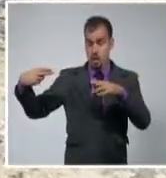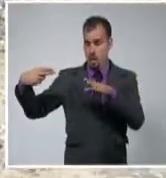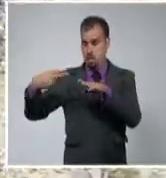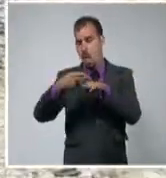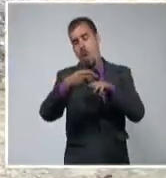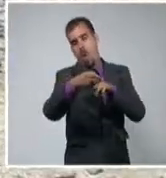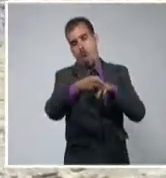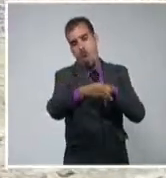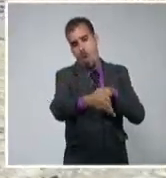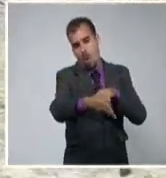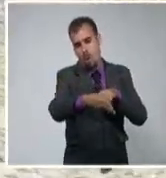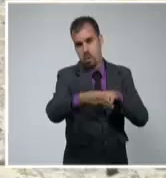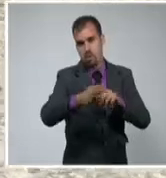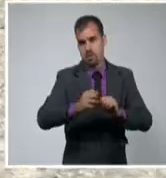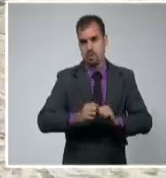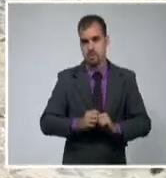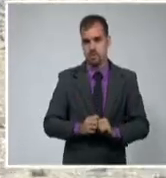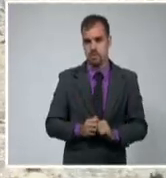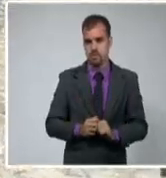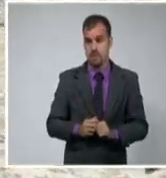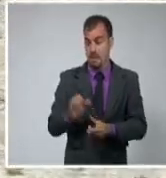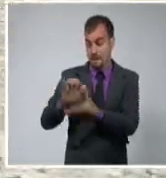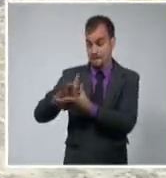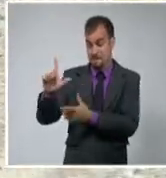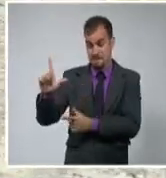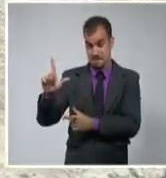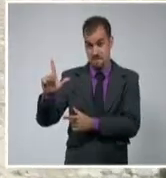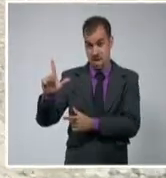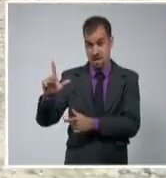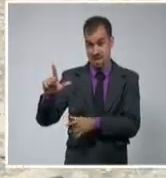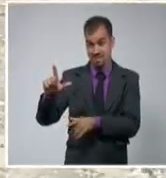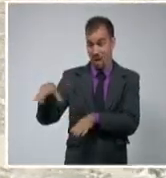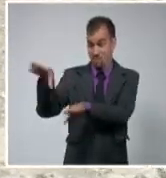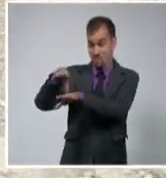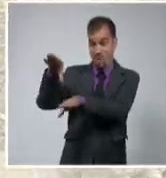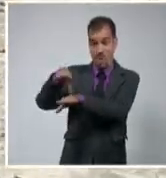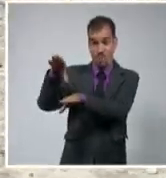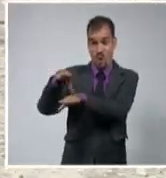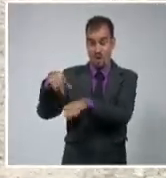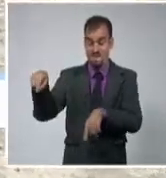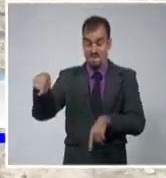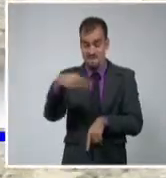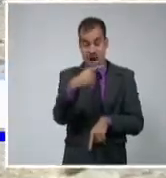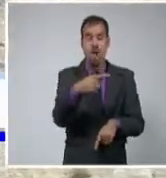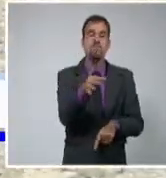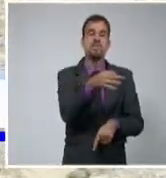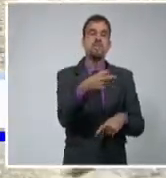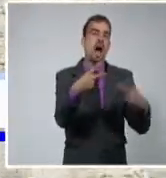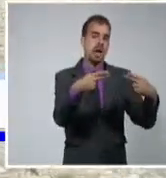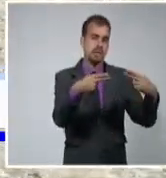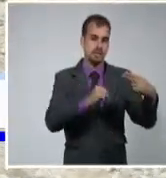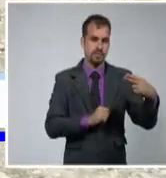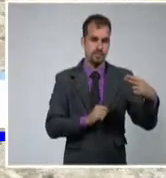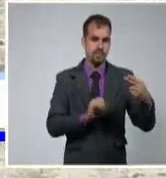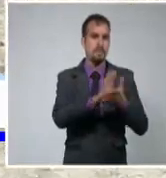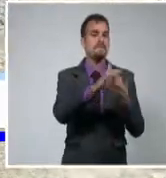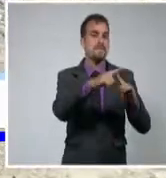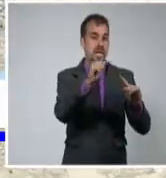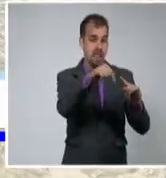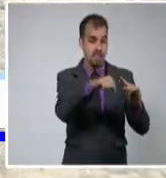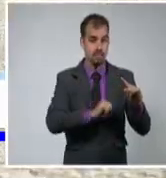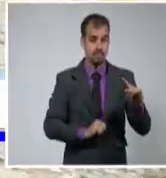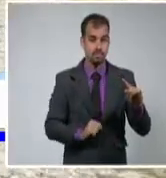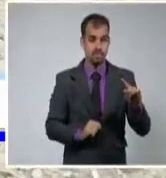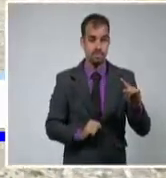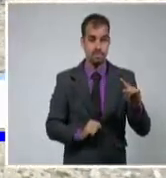1223 que se dirigía desde la terminal de contenedores del Mariel hacia el municipio de Cárdenas. Esa acción ocasionó daños a la